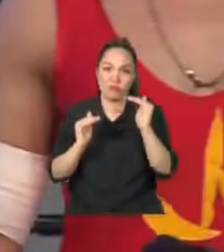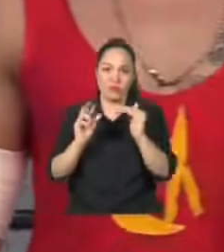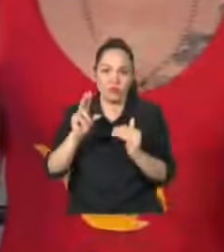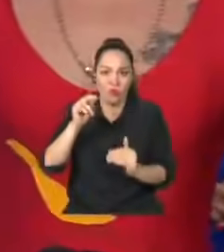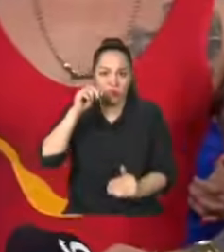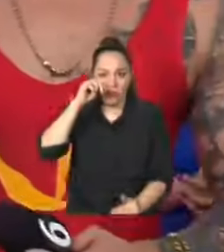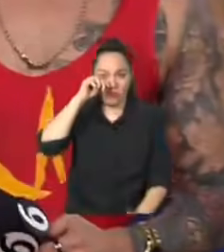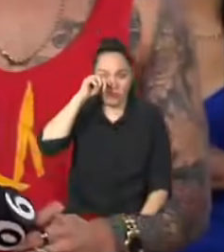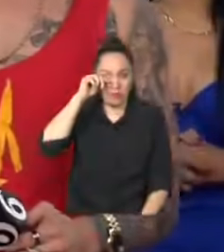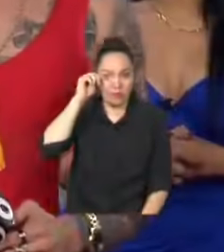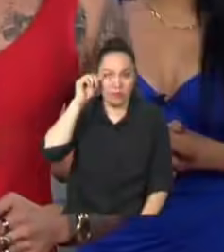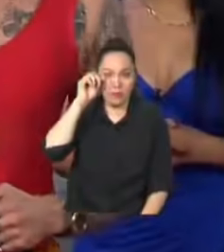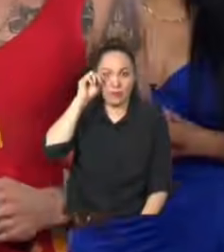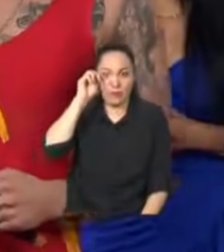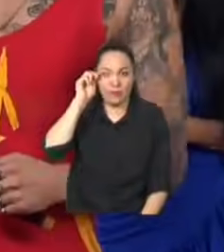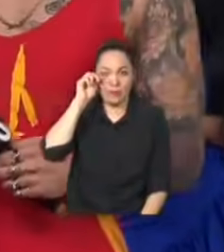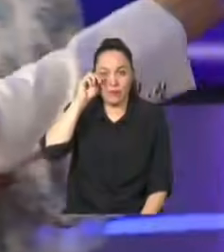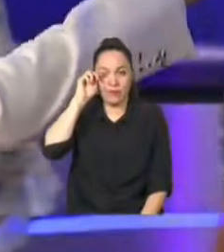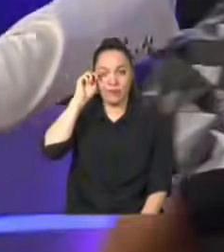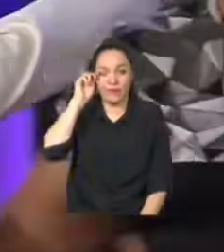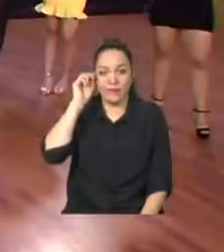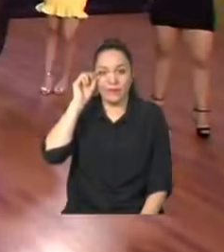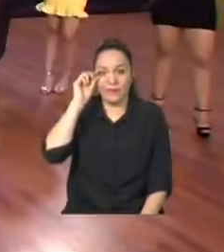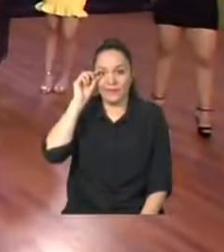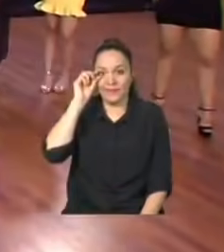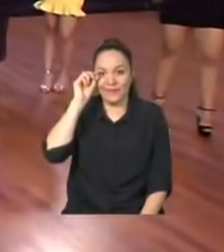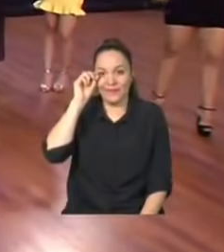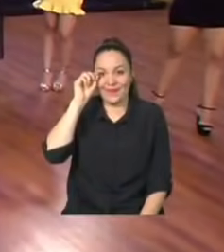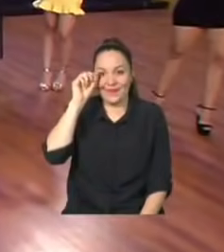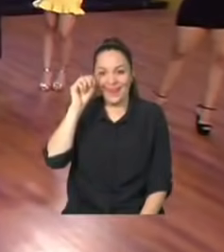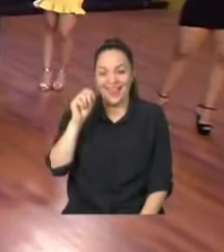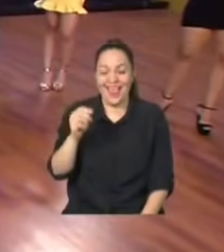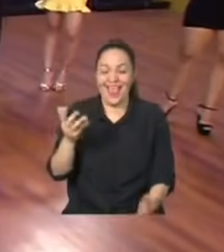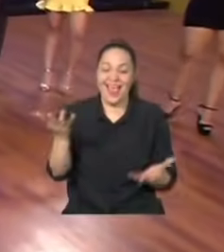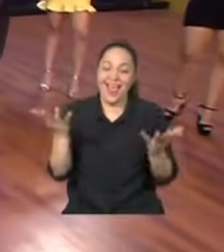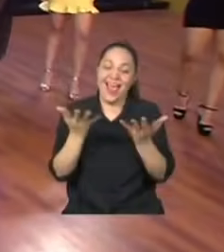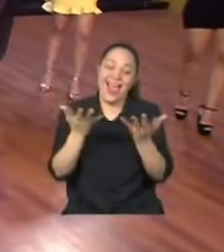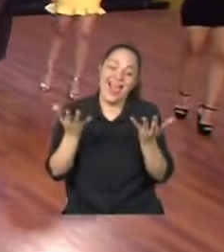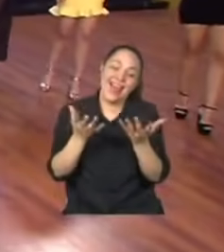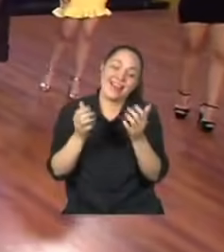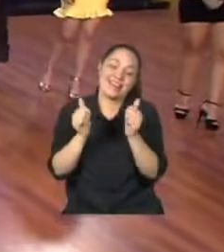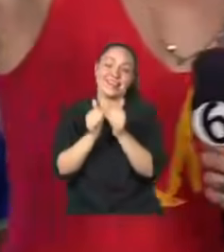así, espérame. Hacer el amor.